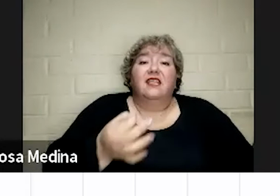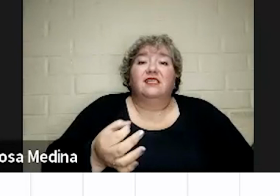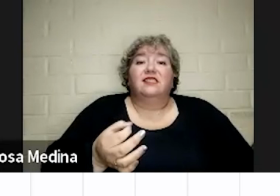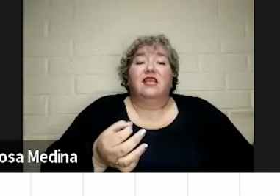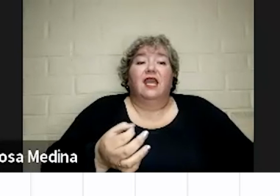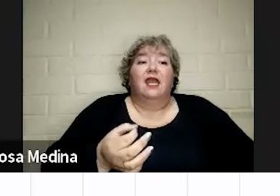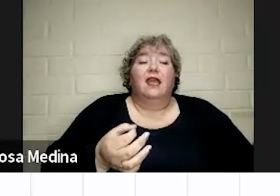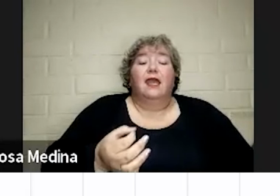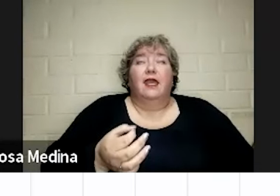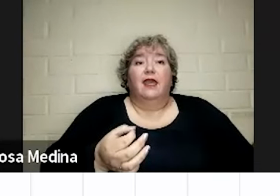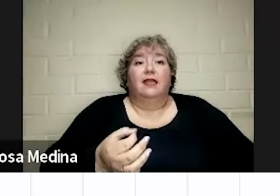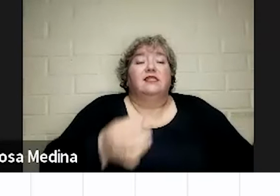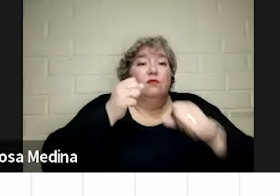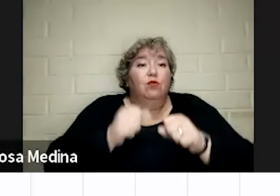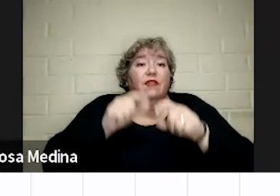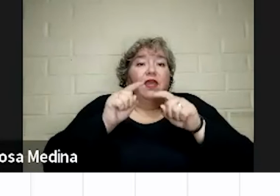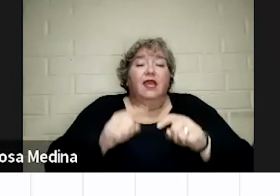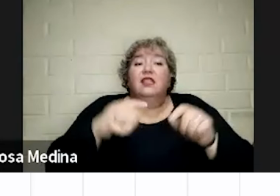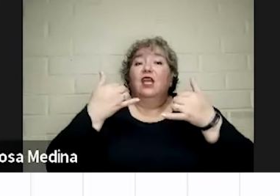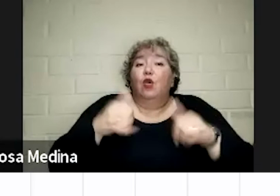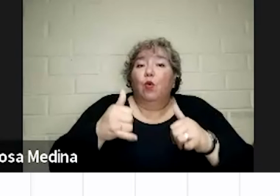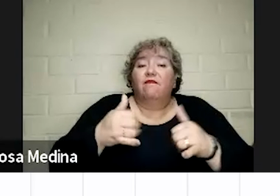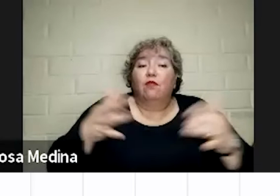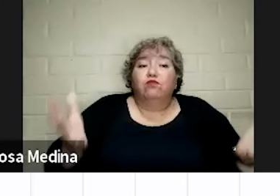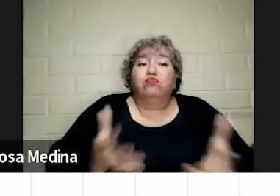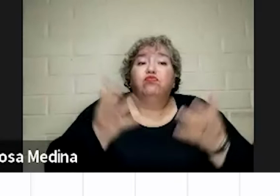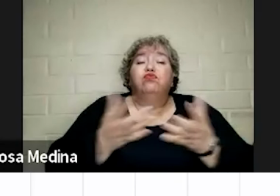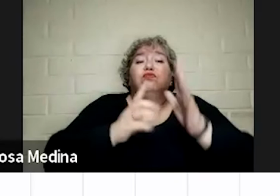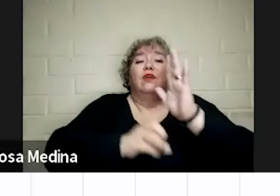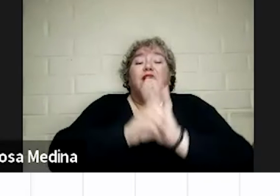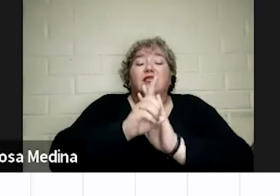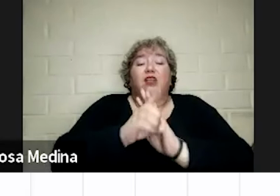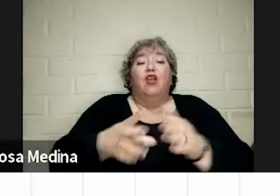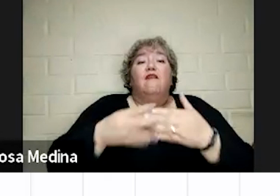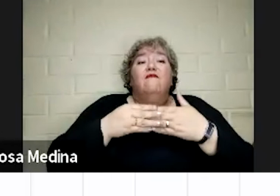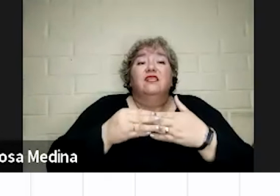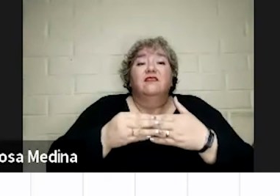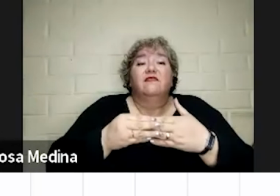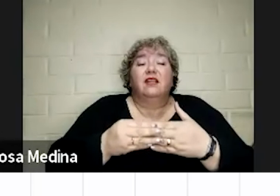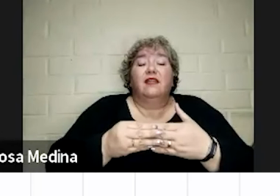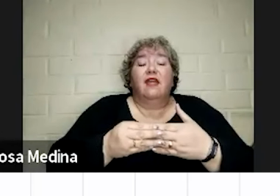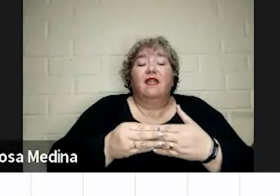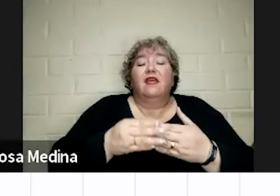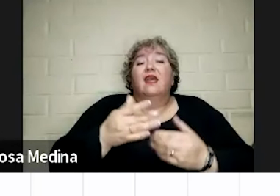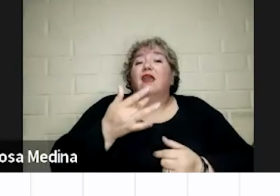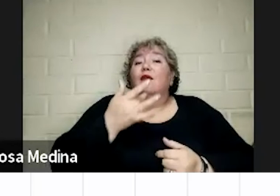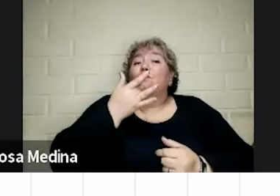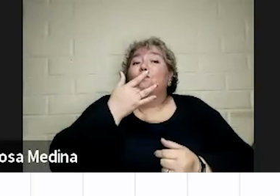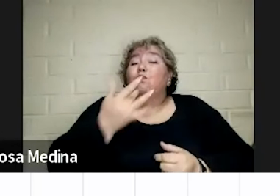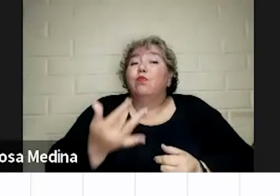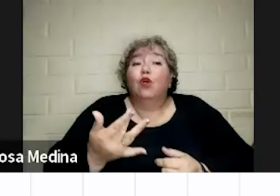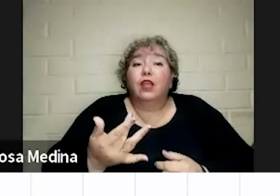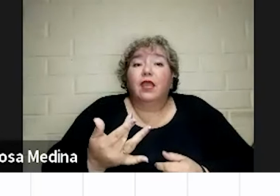funciones ejecutivas, este juego promueve el desarrollo de la flexibilidad cognitiva porque... Y cuando termina les pregunta por